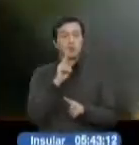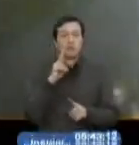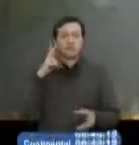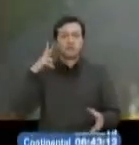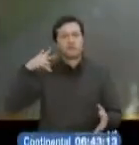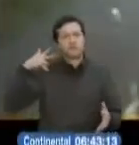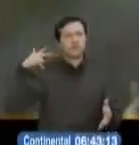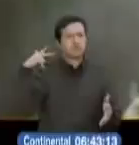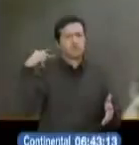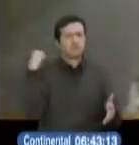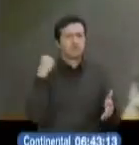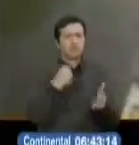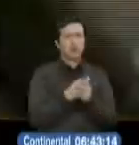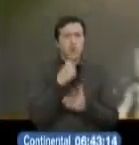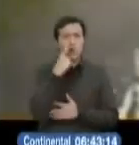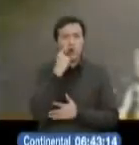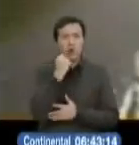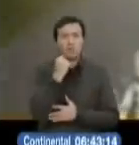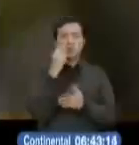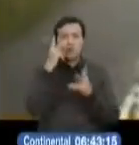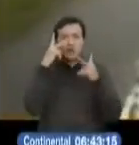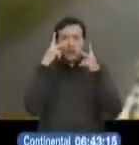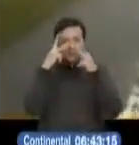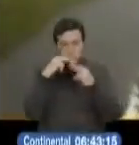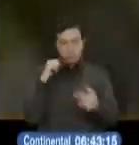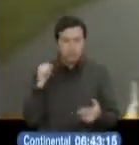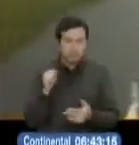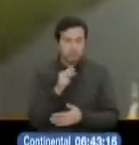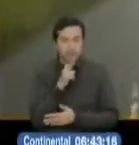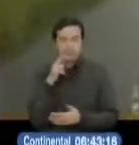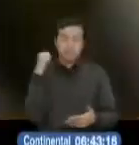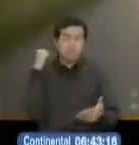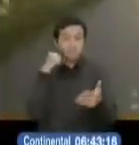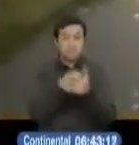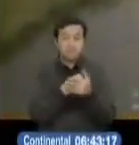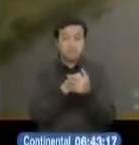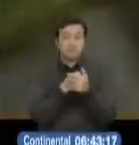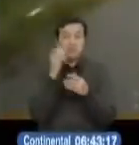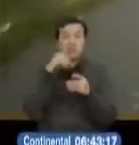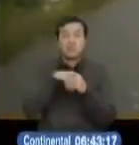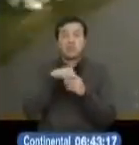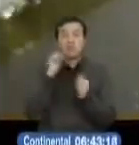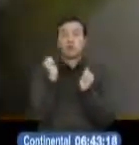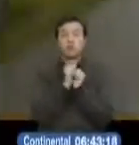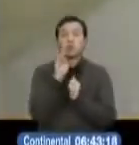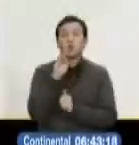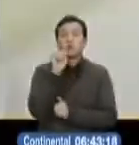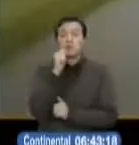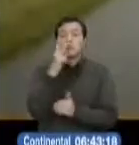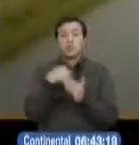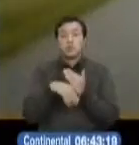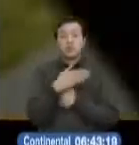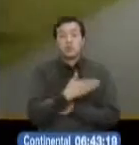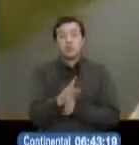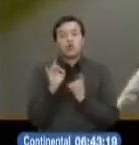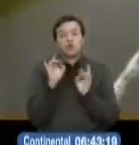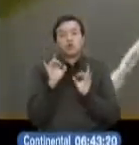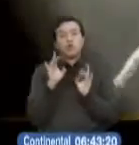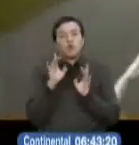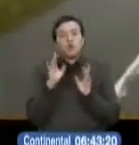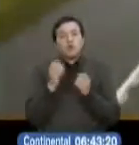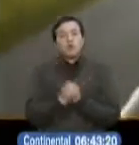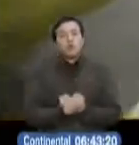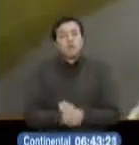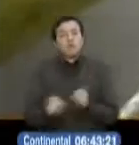accidente de tránsito un hombre se quedó dormido chocó y volcó su vehículo en el interior viajaba con su esposa e hijo que afortunadamente no